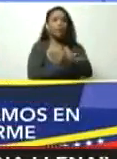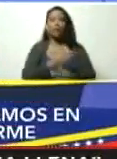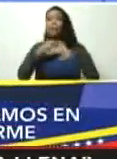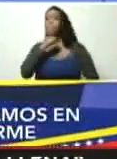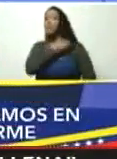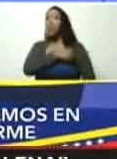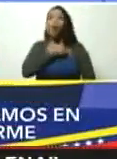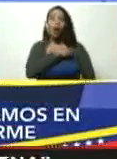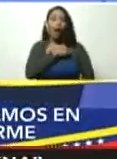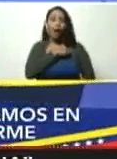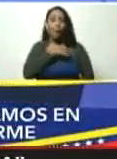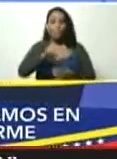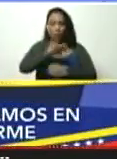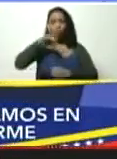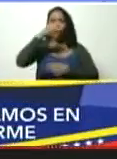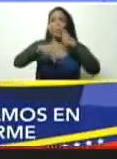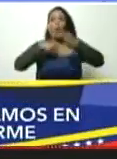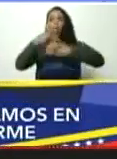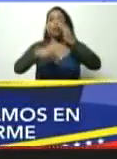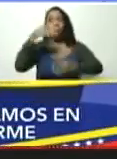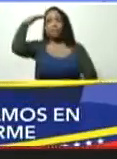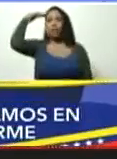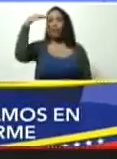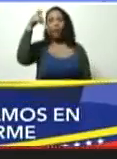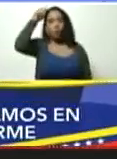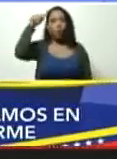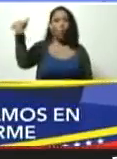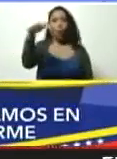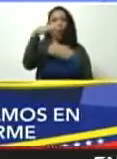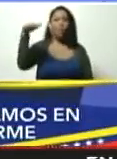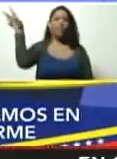espiritual, política, militar, el pueblo de Venezuela,